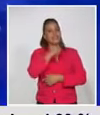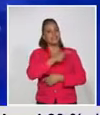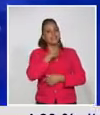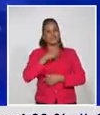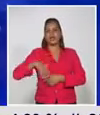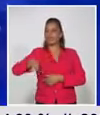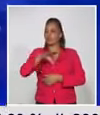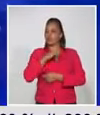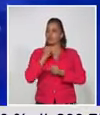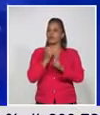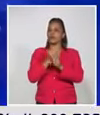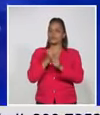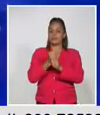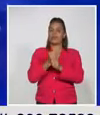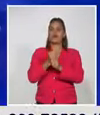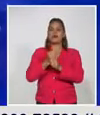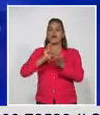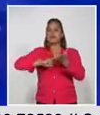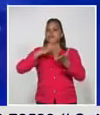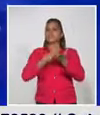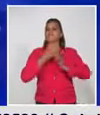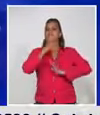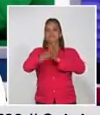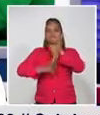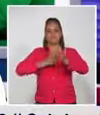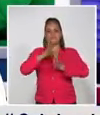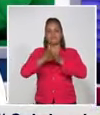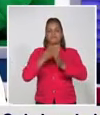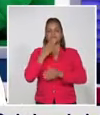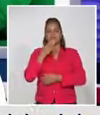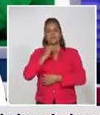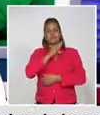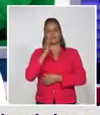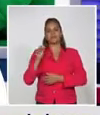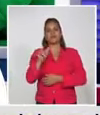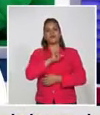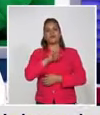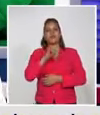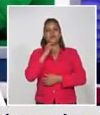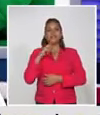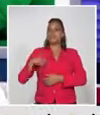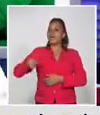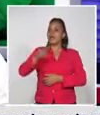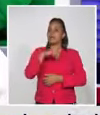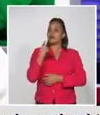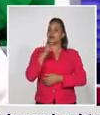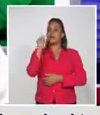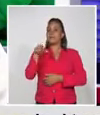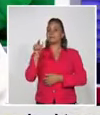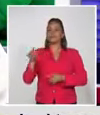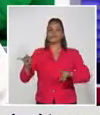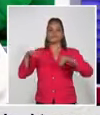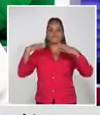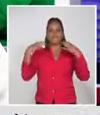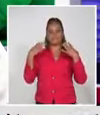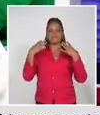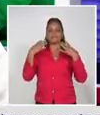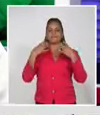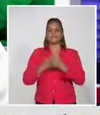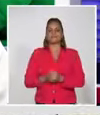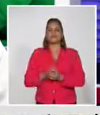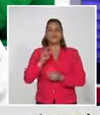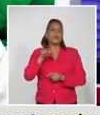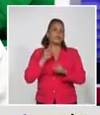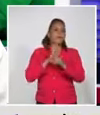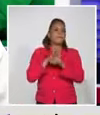acompaña y a la intérprete de lenguas de señas y a las personas que escuchan esta información. Nosotros hoy